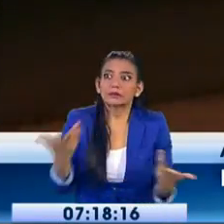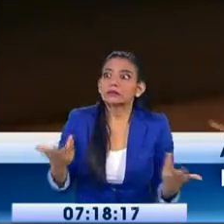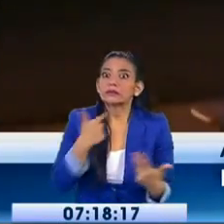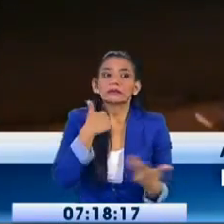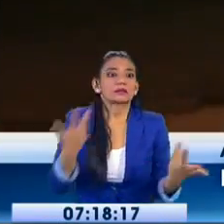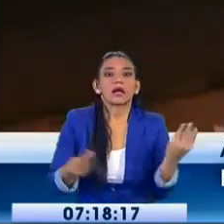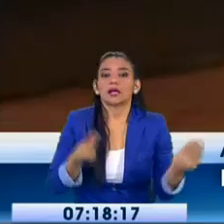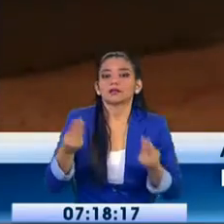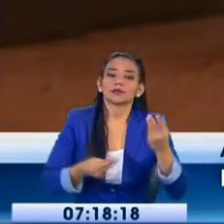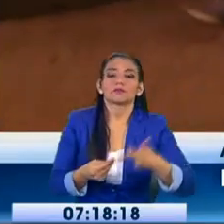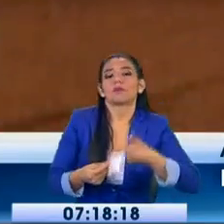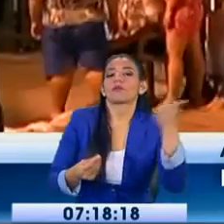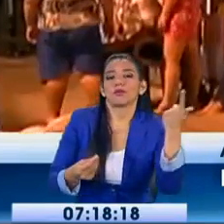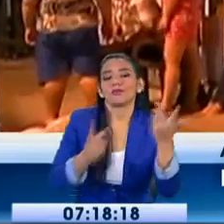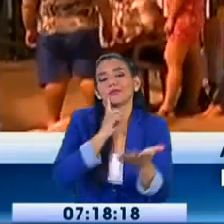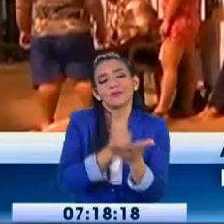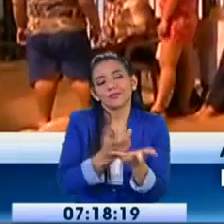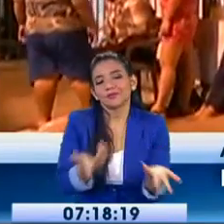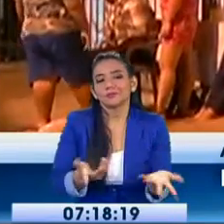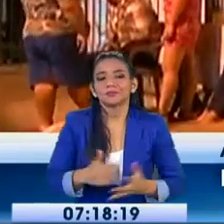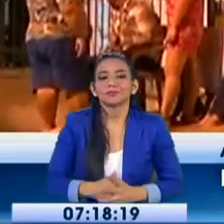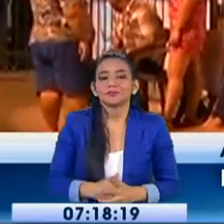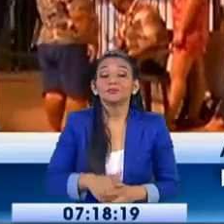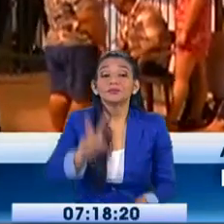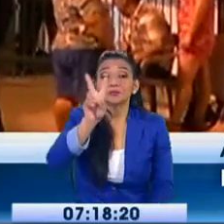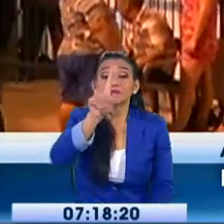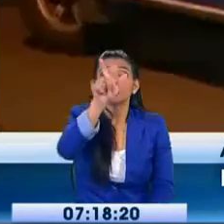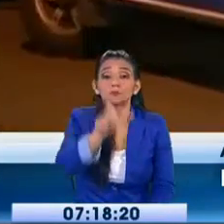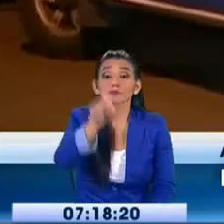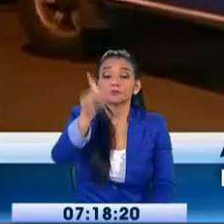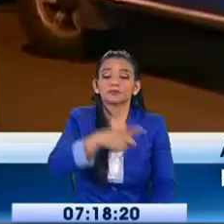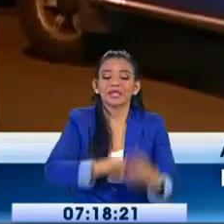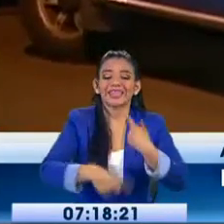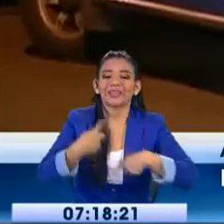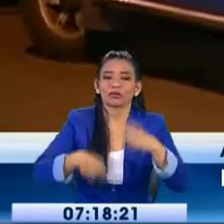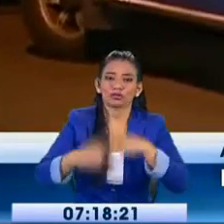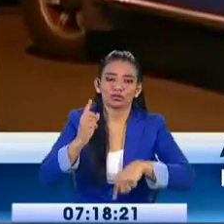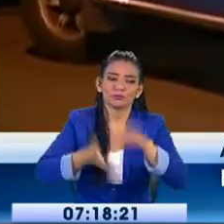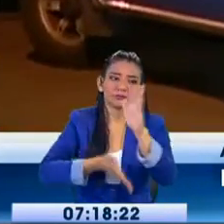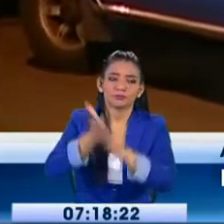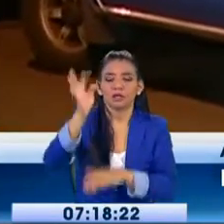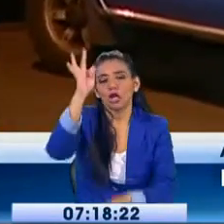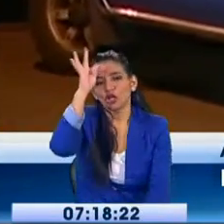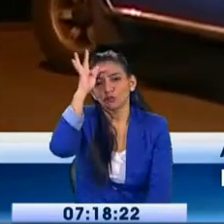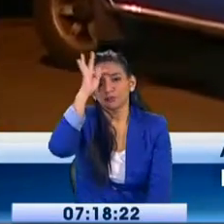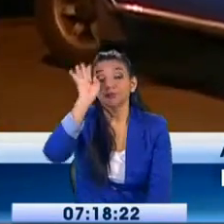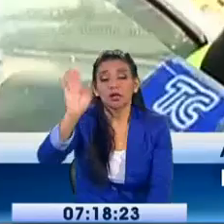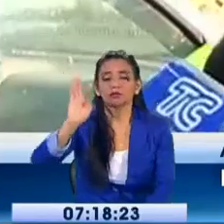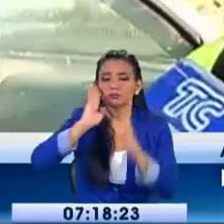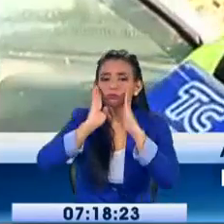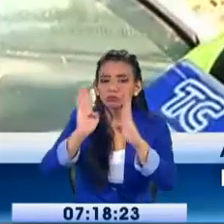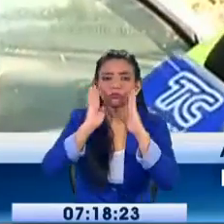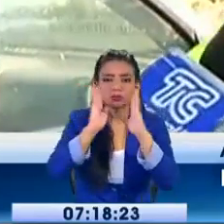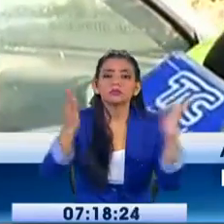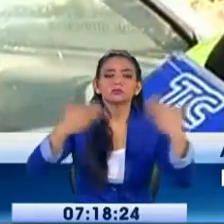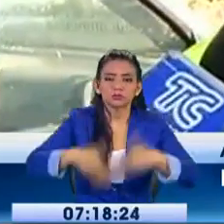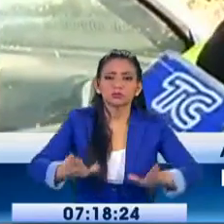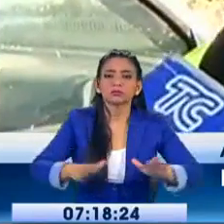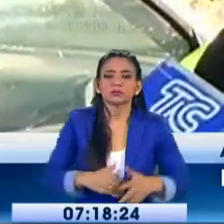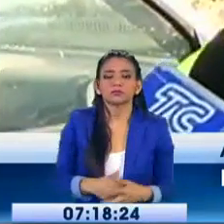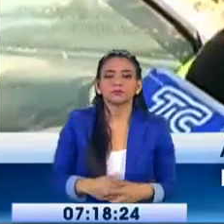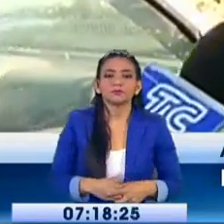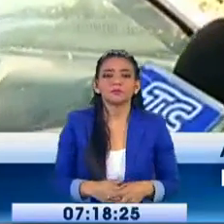vez el ladrón. Los dos heridos fueron trasladados hasta una casa de salud donde recibieron atención. Según lo